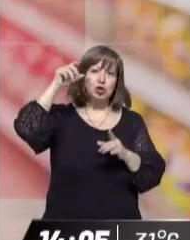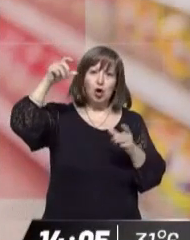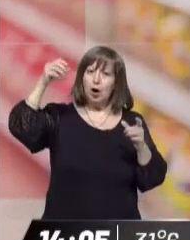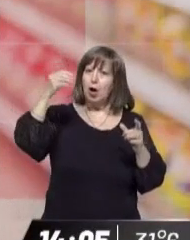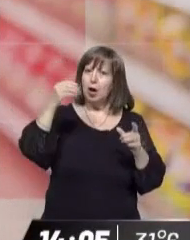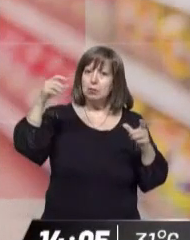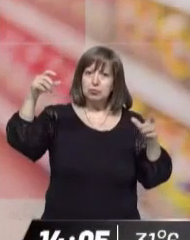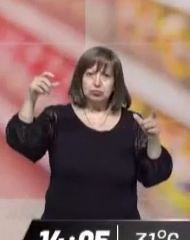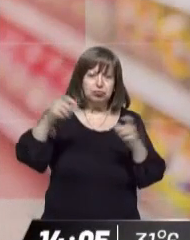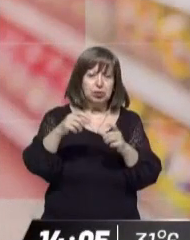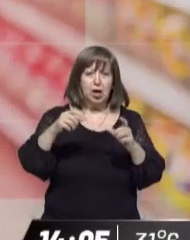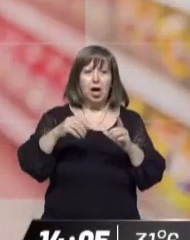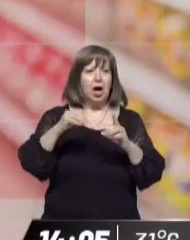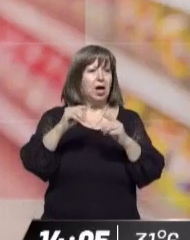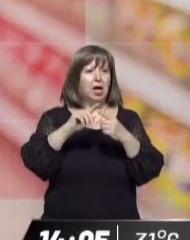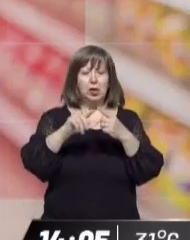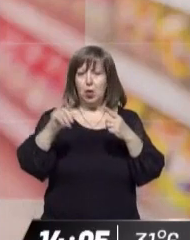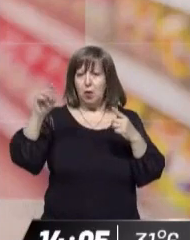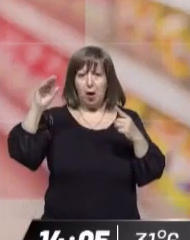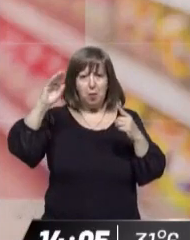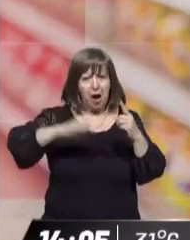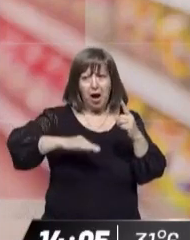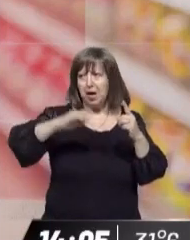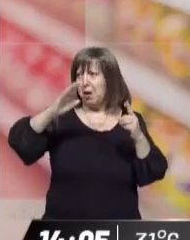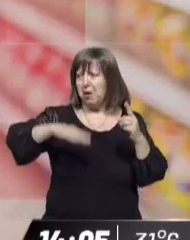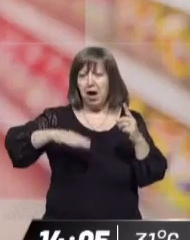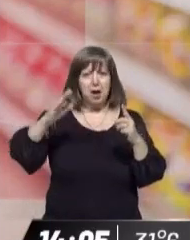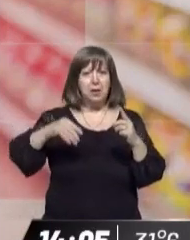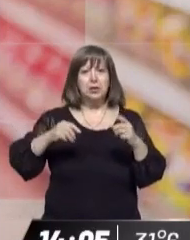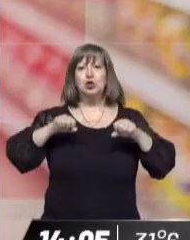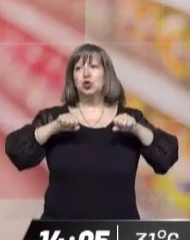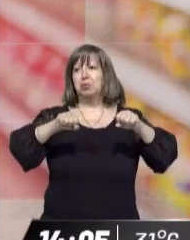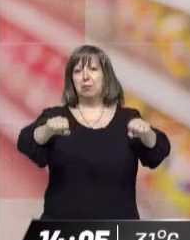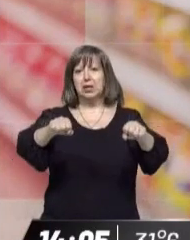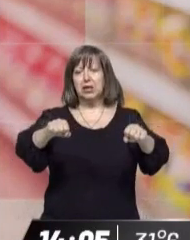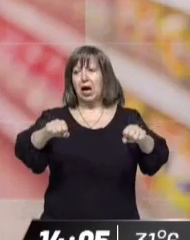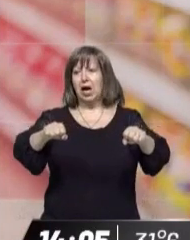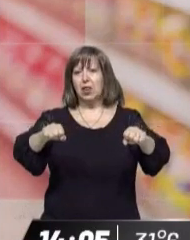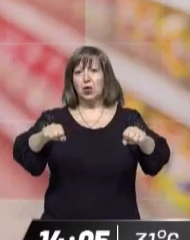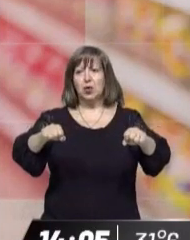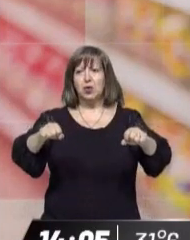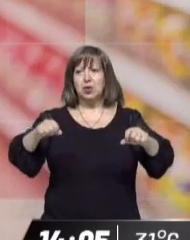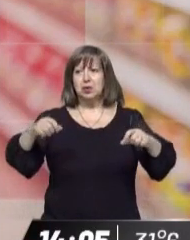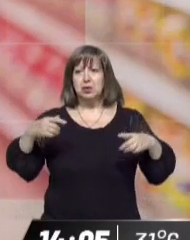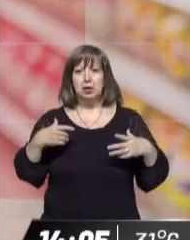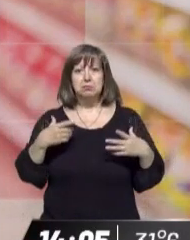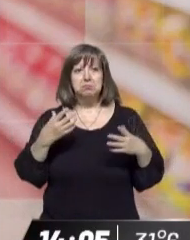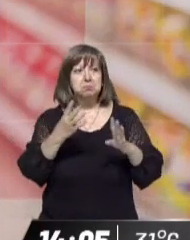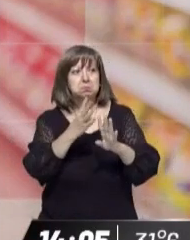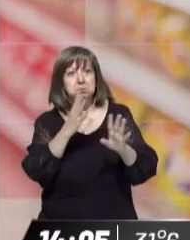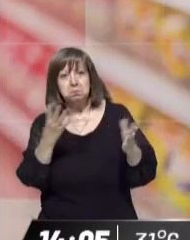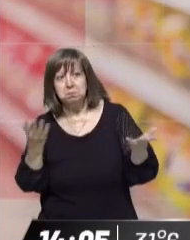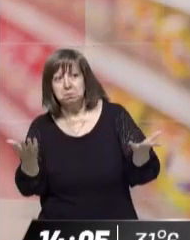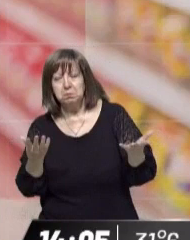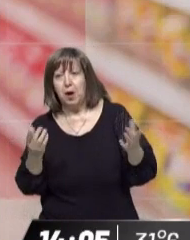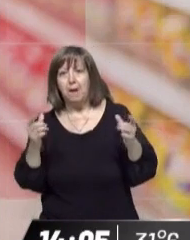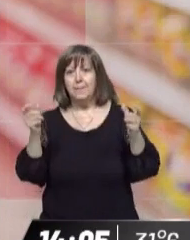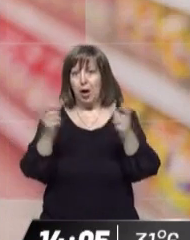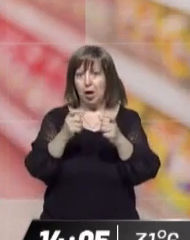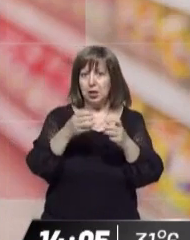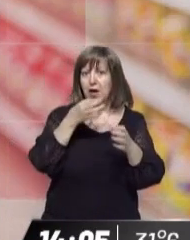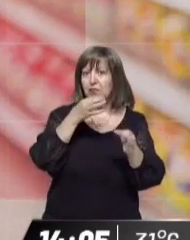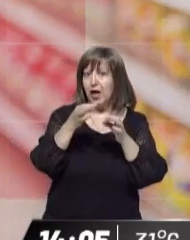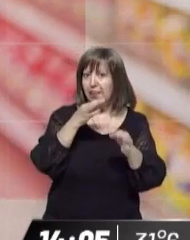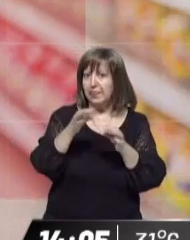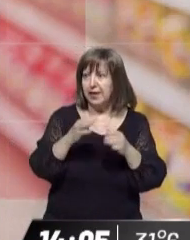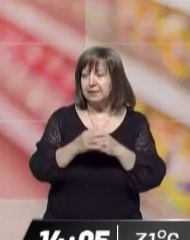3.8%. Hay bajas en todos los rubros, principalmente supermercados. Y este es un dato muy sensible, que es un termómetro que marca